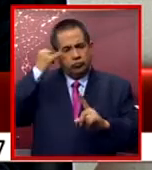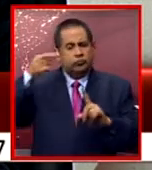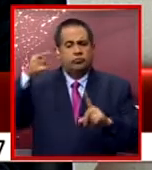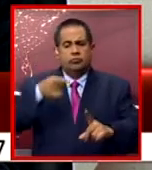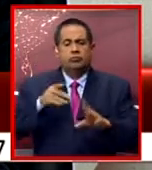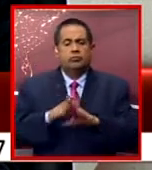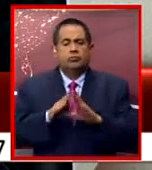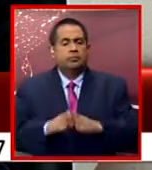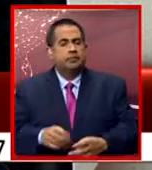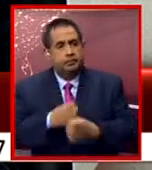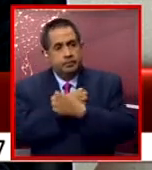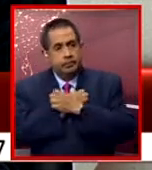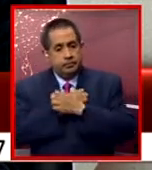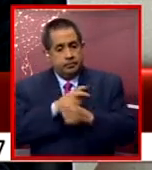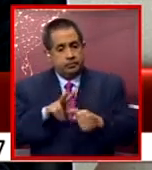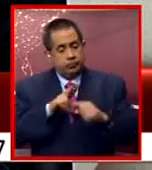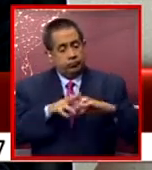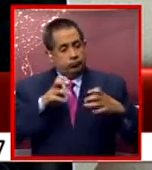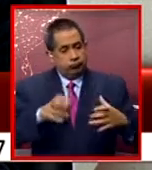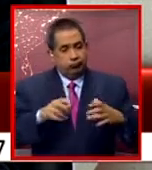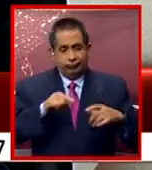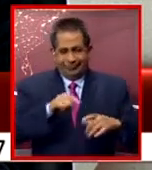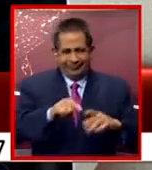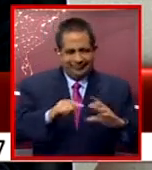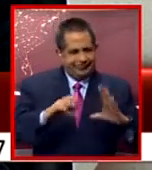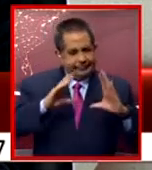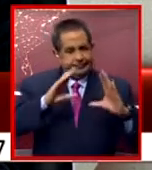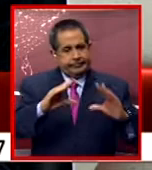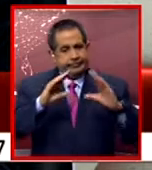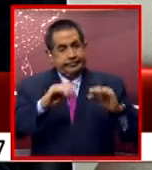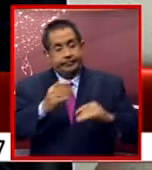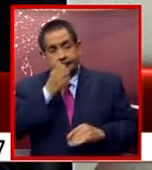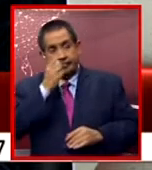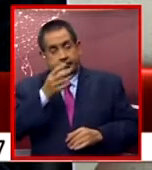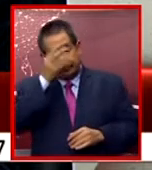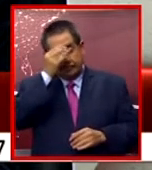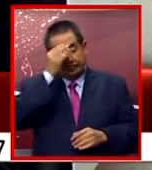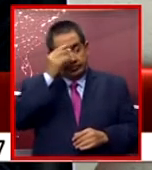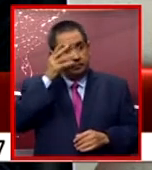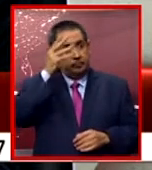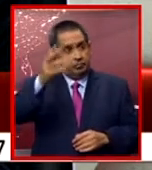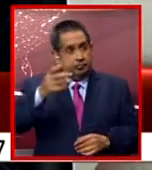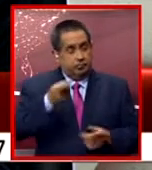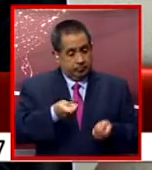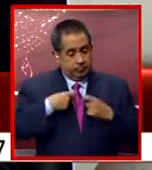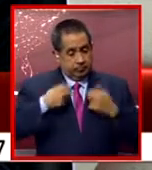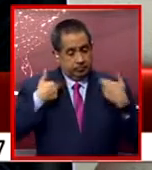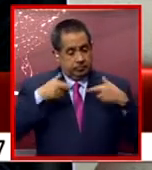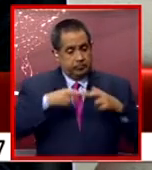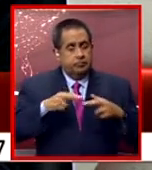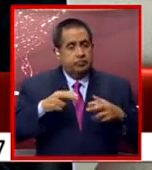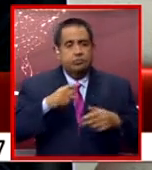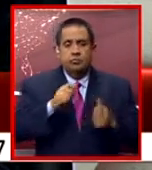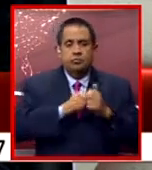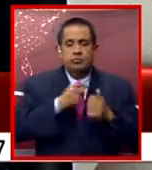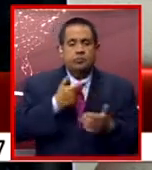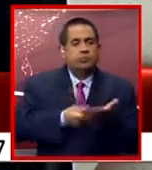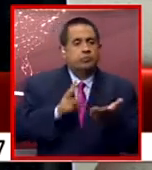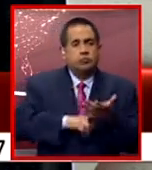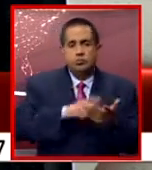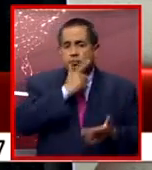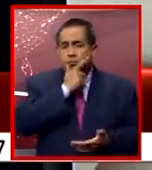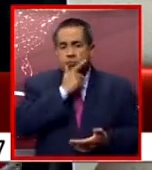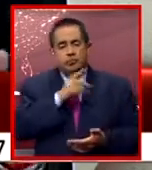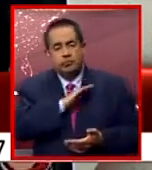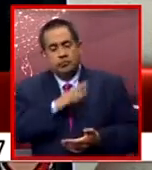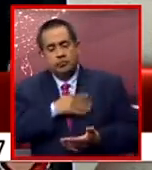es que la educación normal, donde se forman las futuras maestras y maestros, sea bilingüe. Y entonces